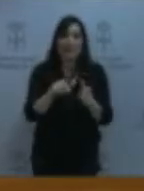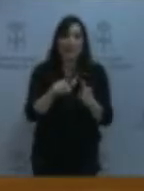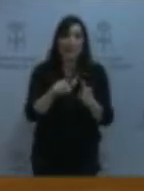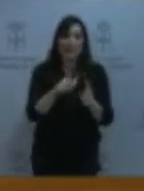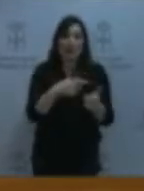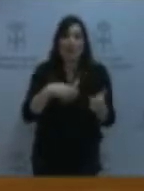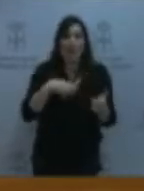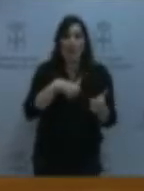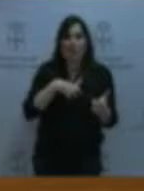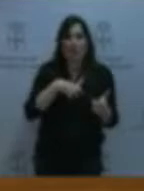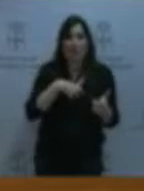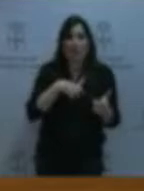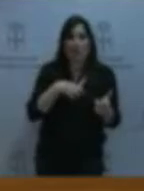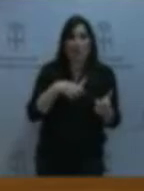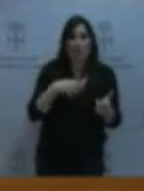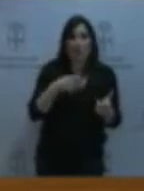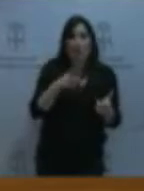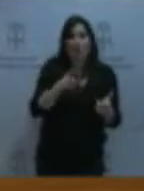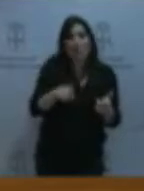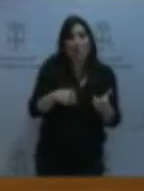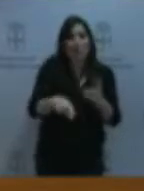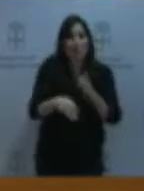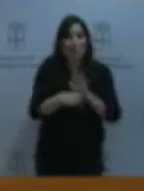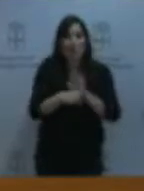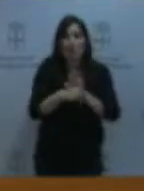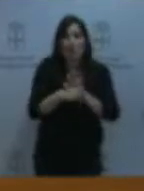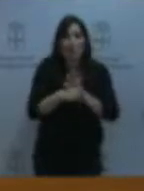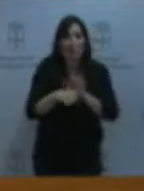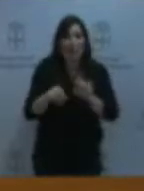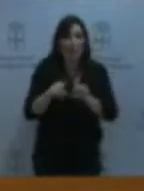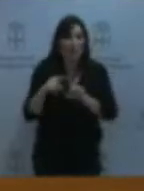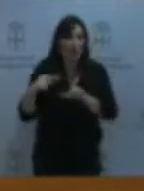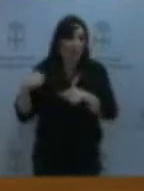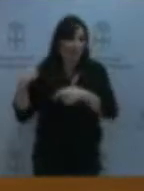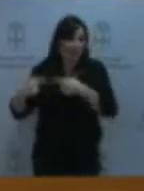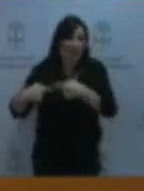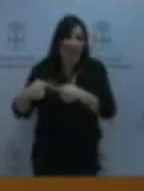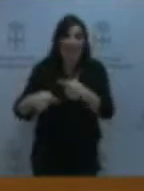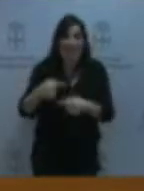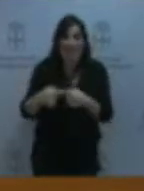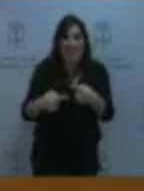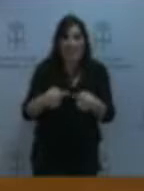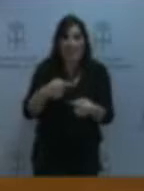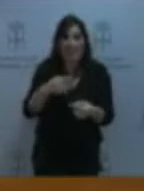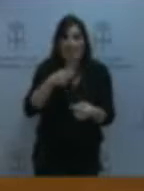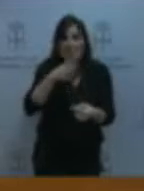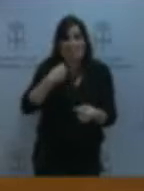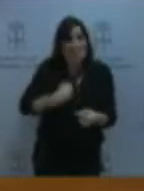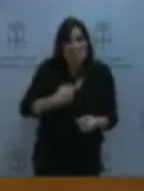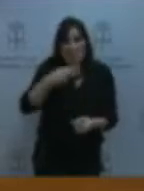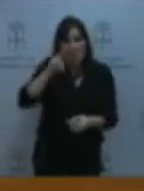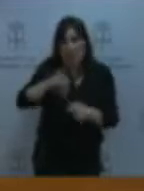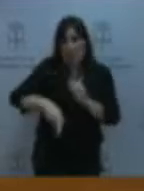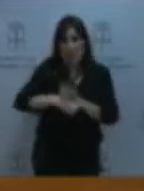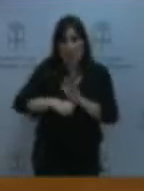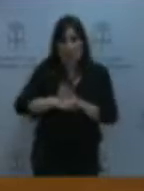de una herencia de la concepción franquista que había de las administraciones públicas. Este derecho aseguraba,